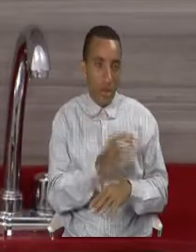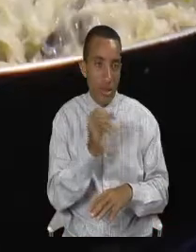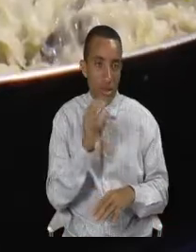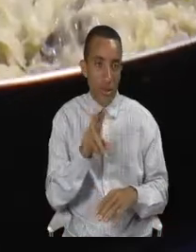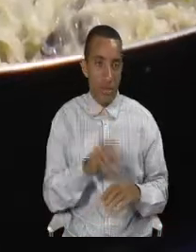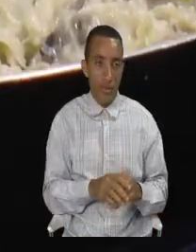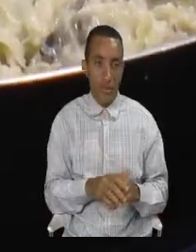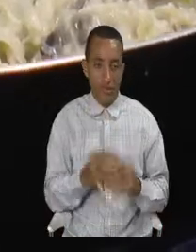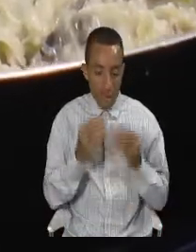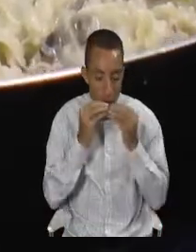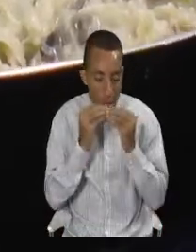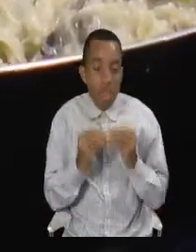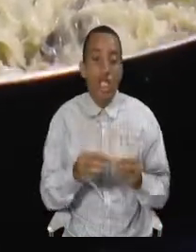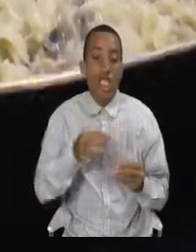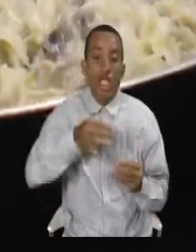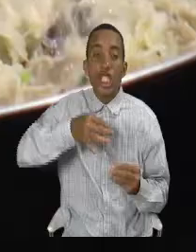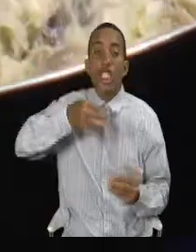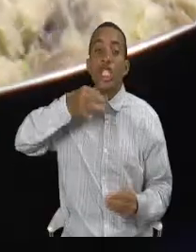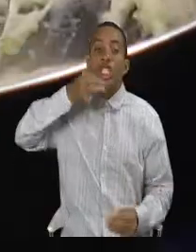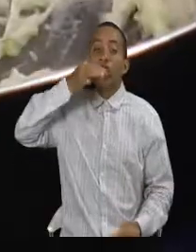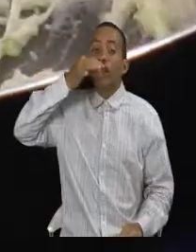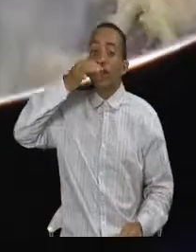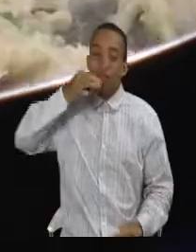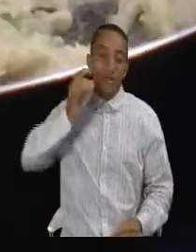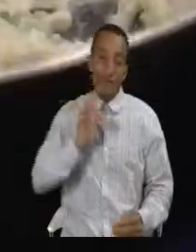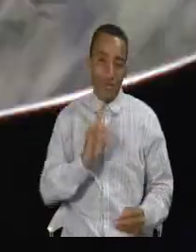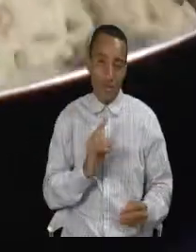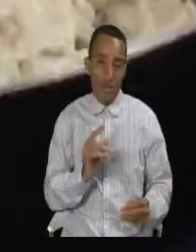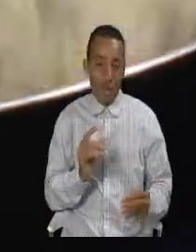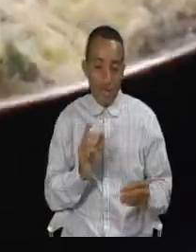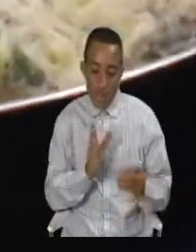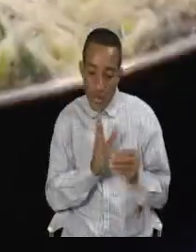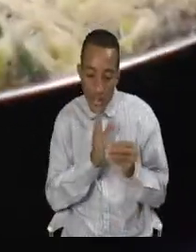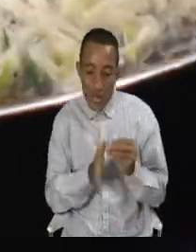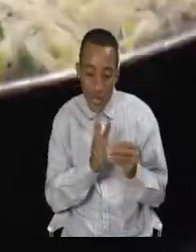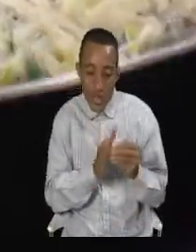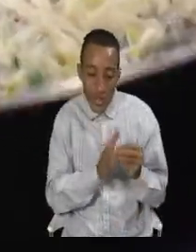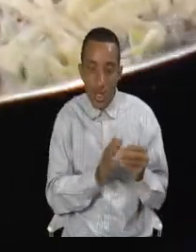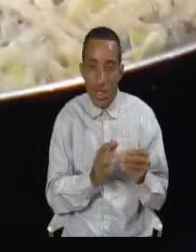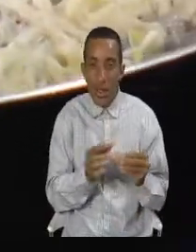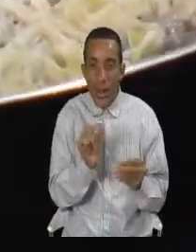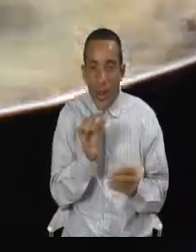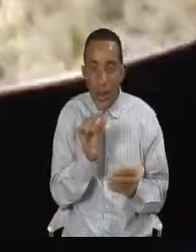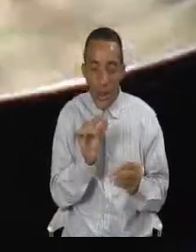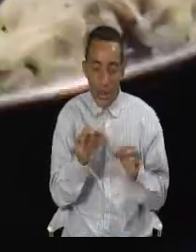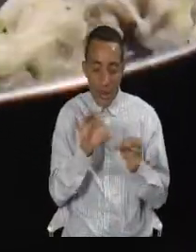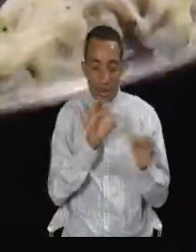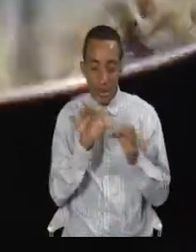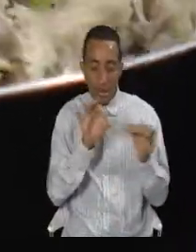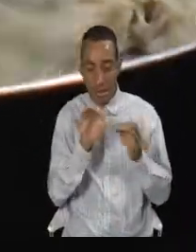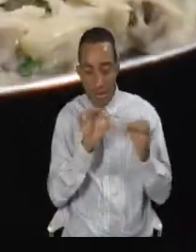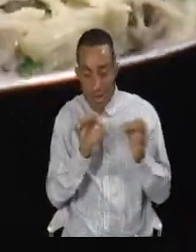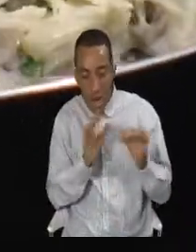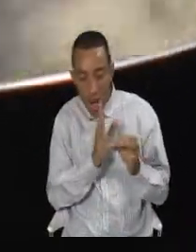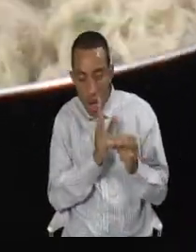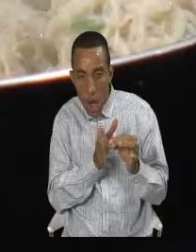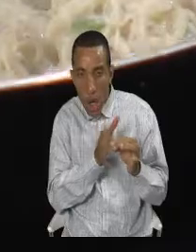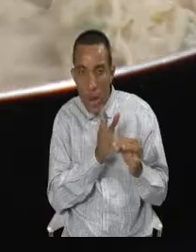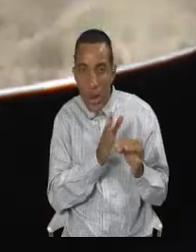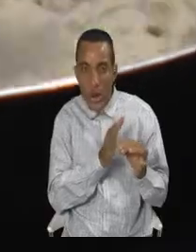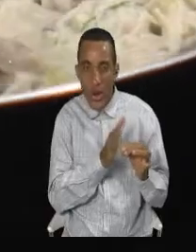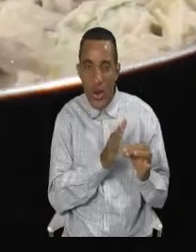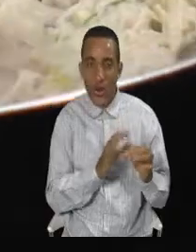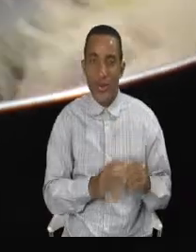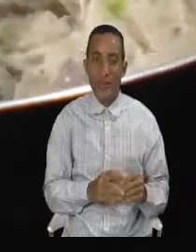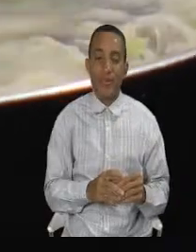toda la preparación. Entonces es recomendable trocearla para que no salga de una vez toda la tira. Acá yo pienso que